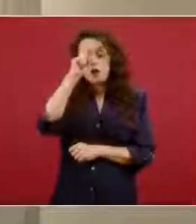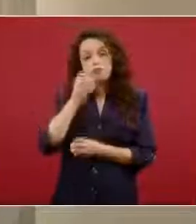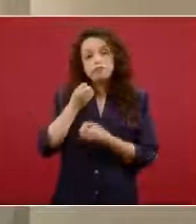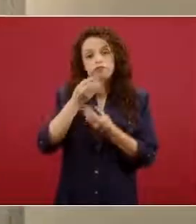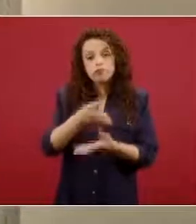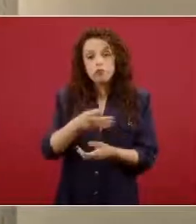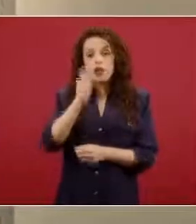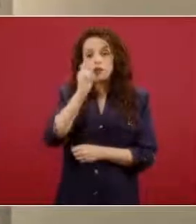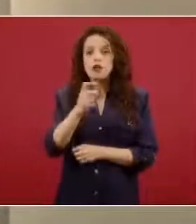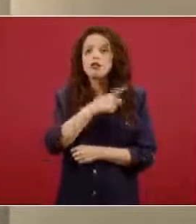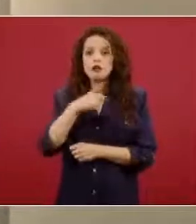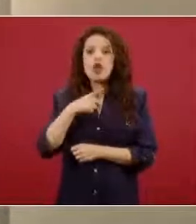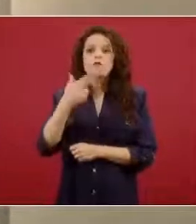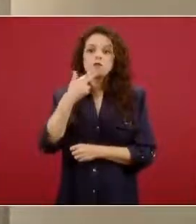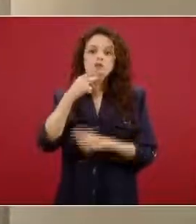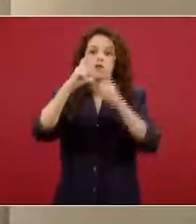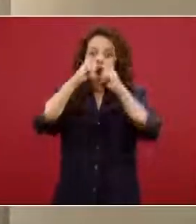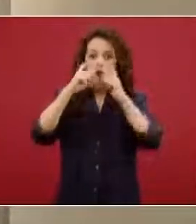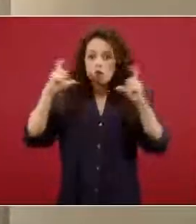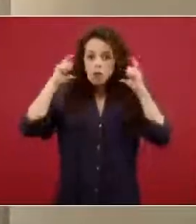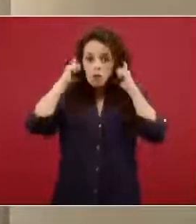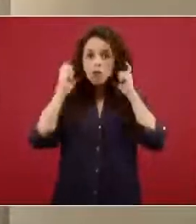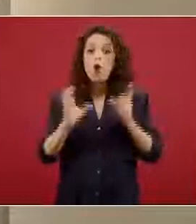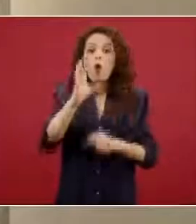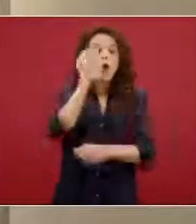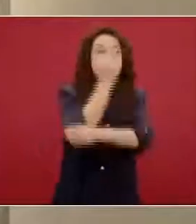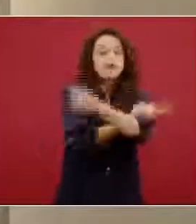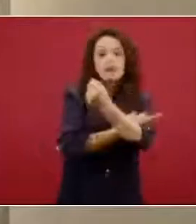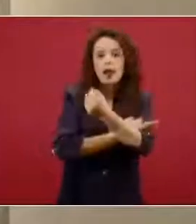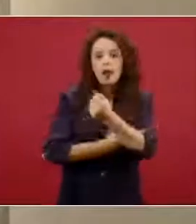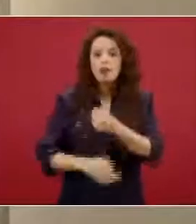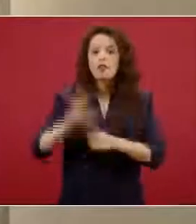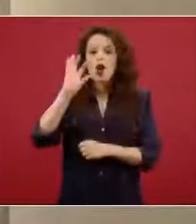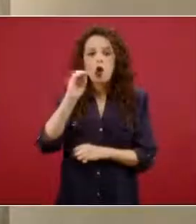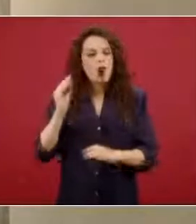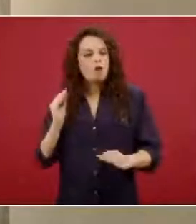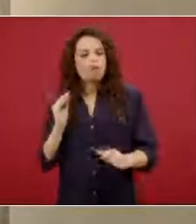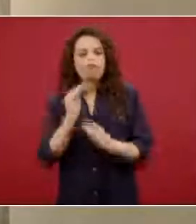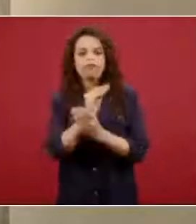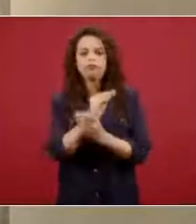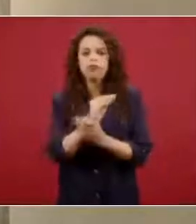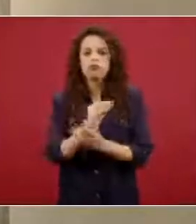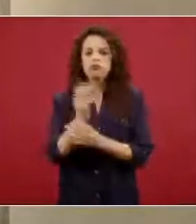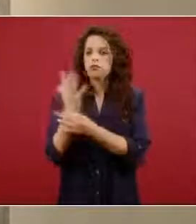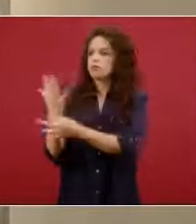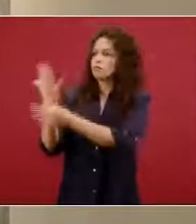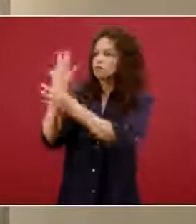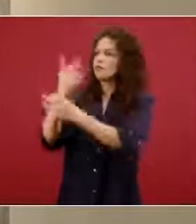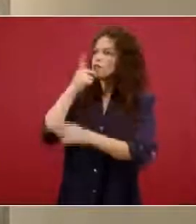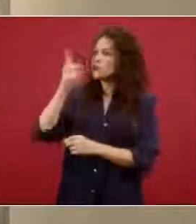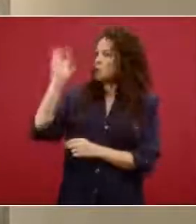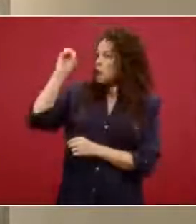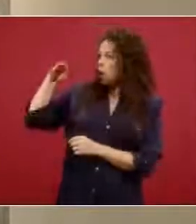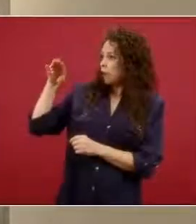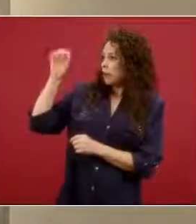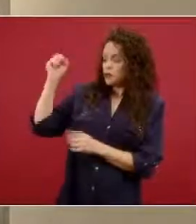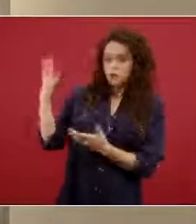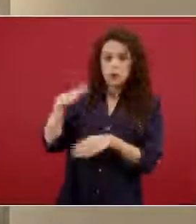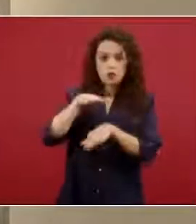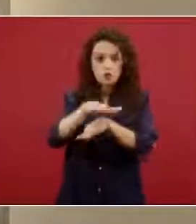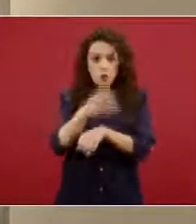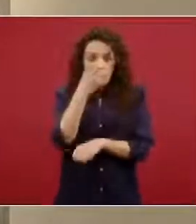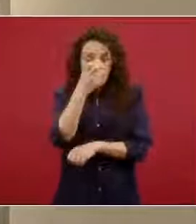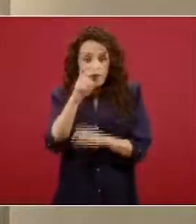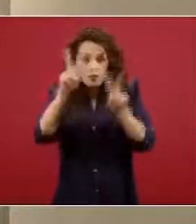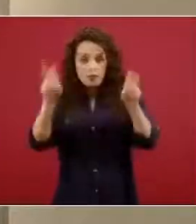en recomendar el uso de cubrebocas o no le han hecho caso a lo que dice la Organización Mundial de la Salud con respecto al